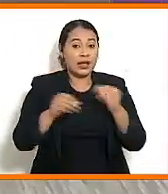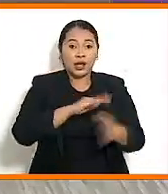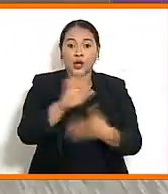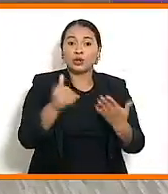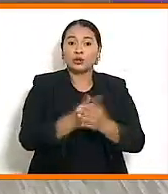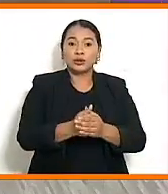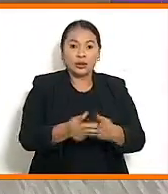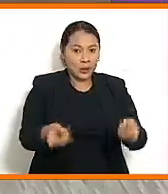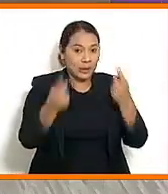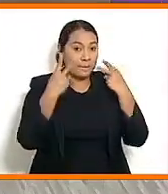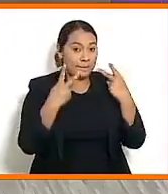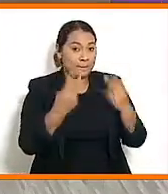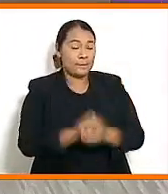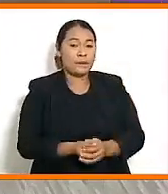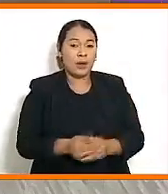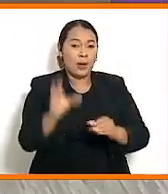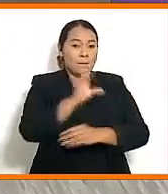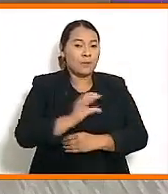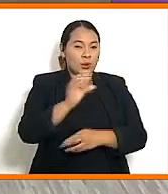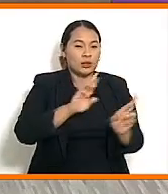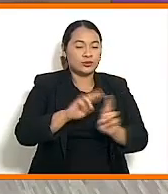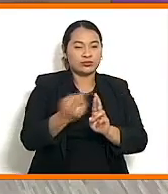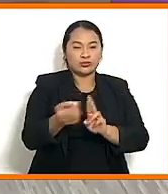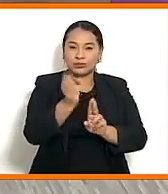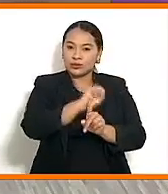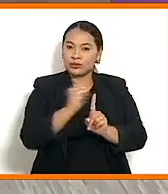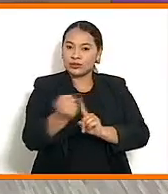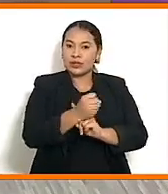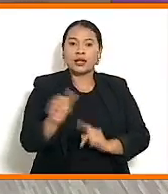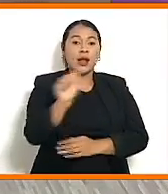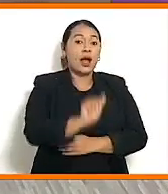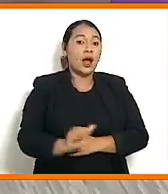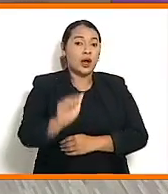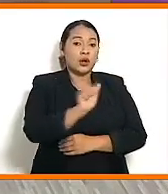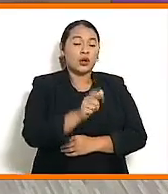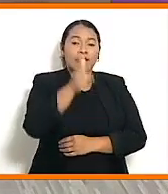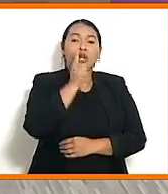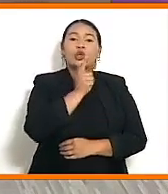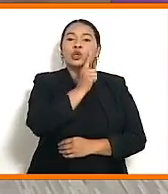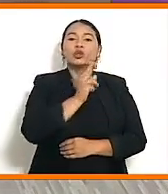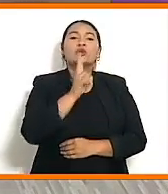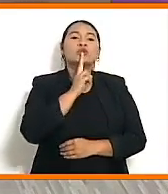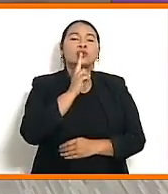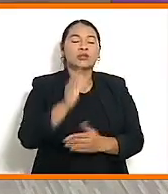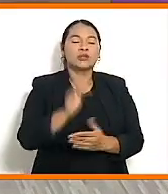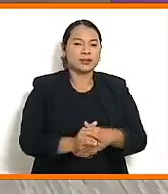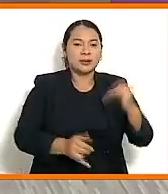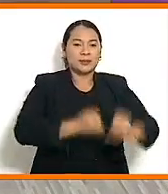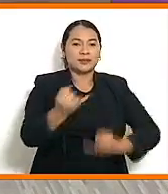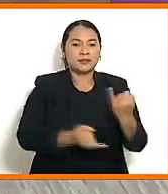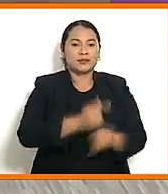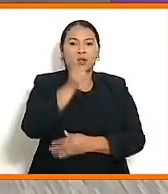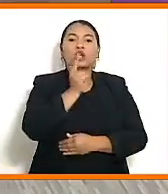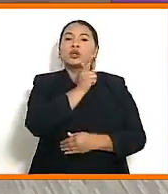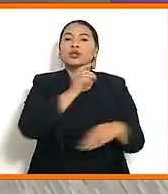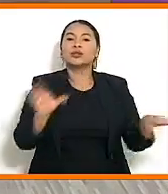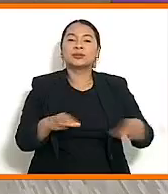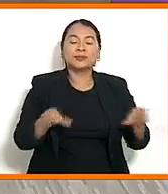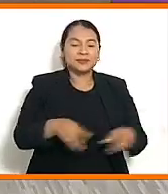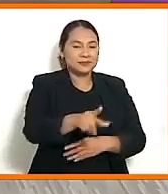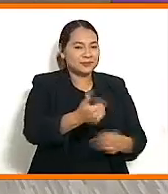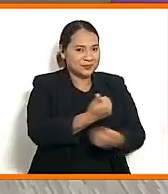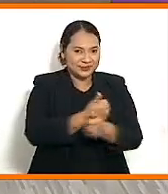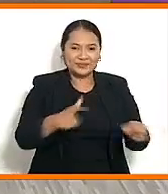están viendo en este momento que nos sigan en nuestras redes sociales. Nos encuentran como Loto Honduras. A jugar se ha dicho con Loto, donde quiera